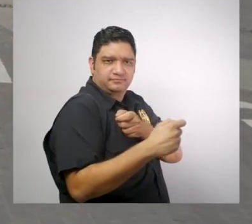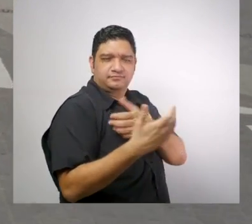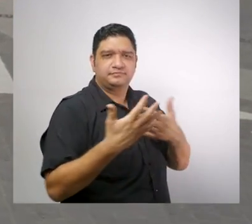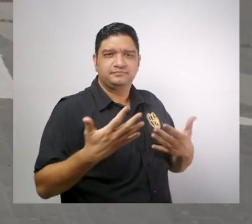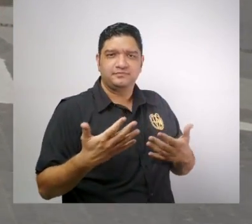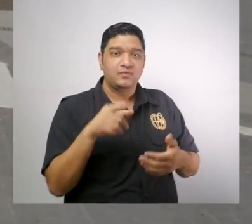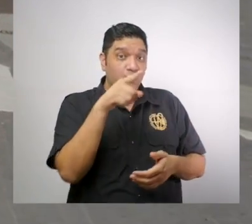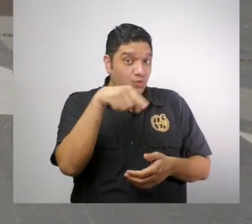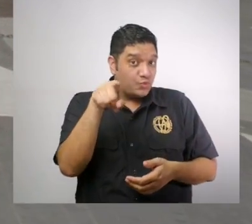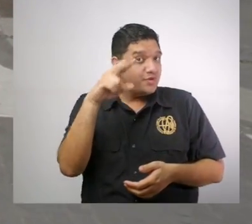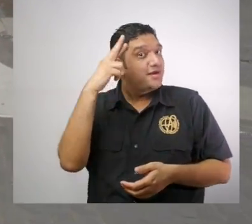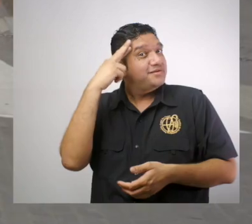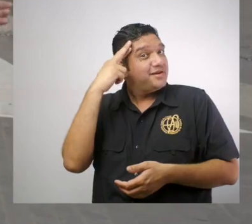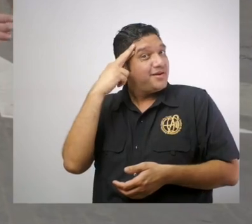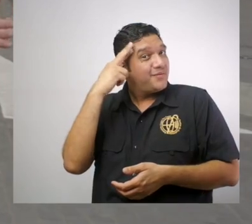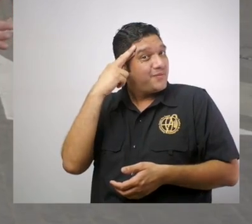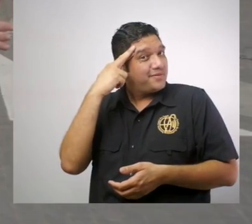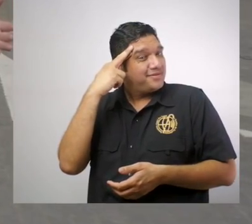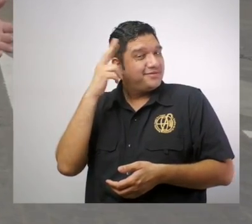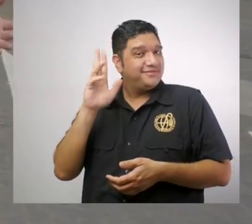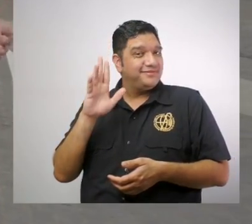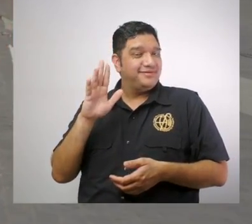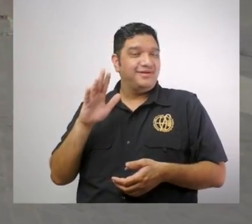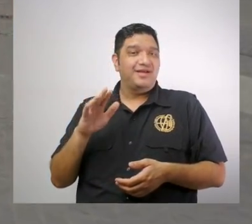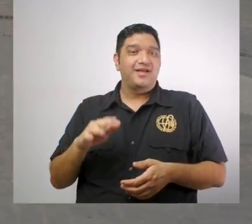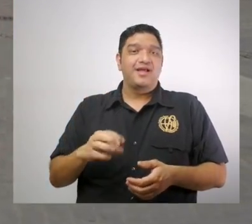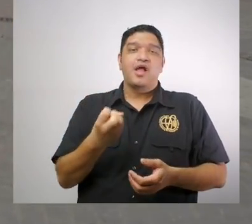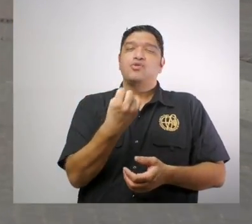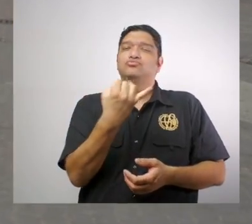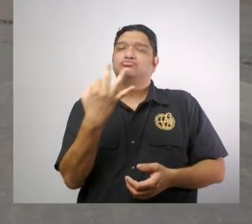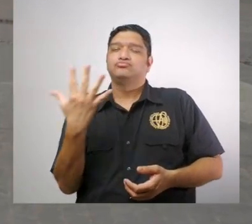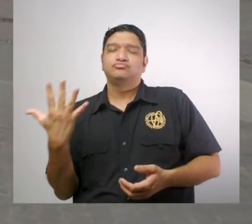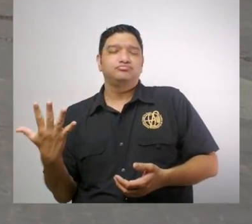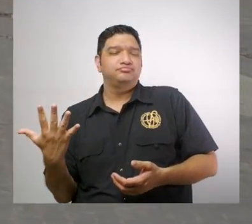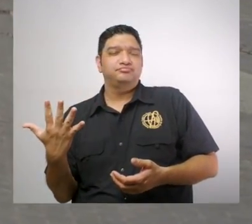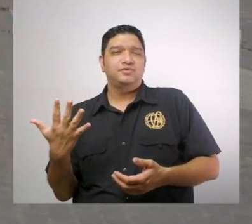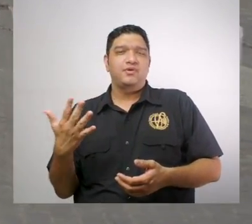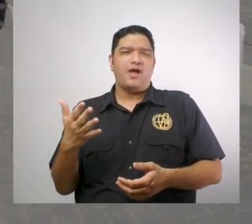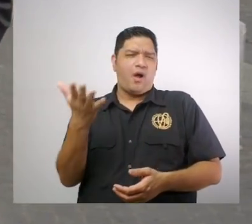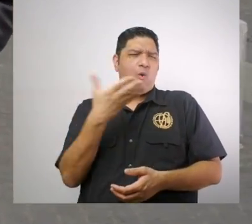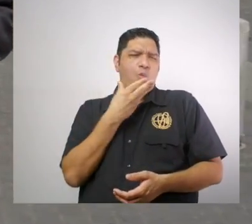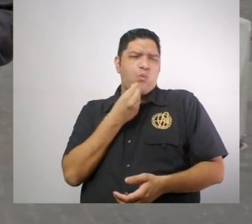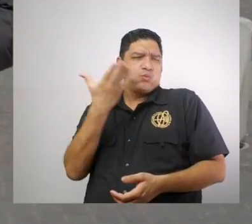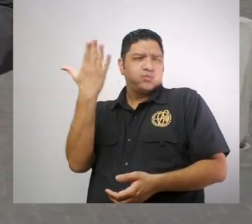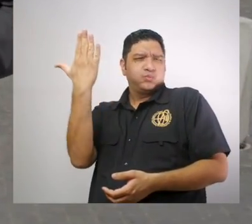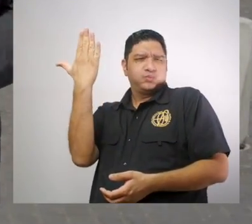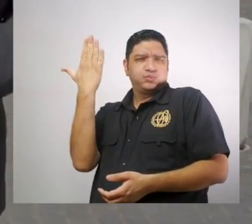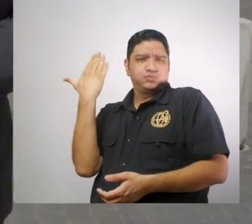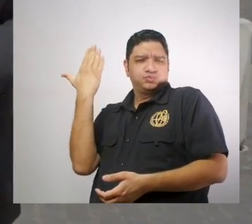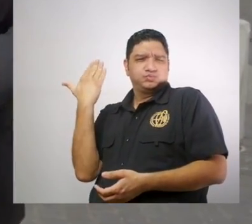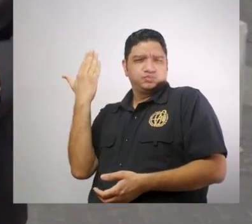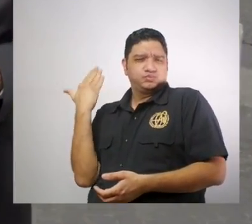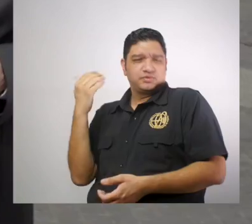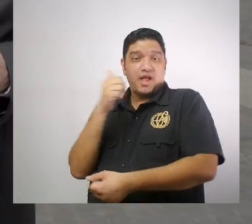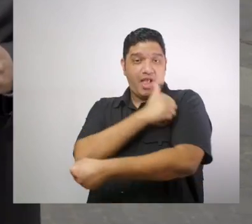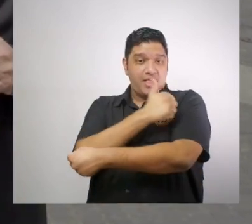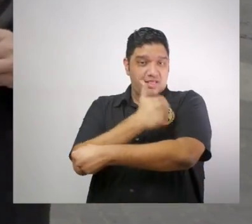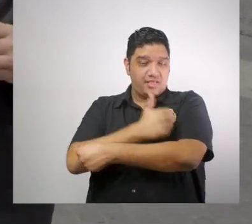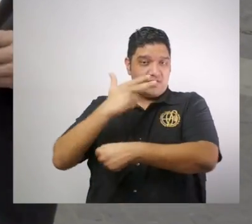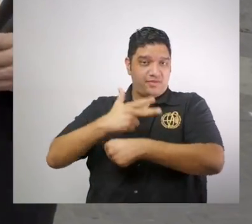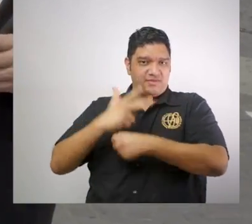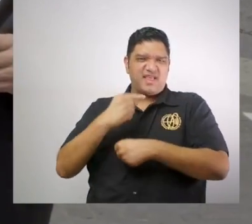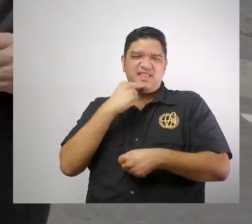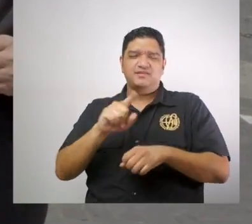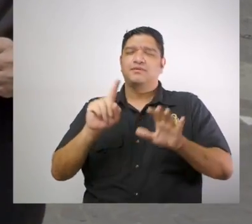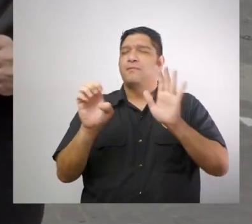¿Ustedes recuerdan que en la nomenclatura antigua de la ciudad se habla, por ejemplo, de Sexta